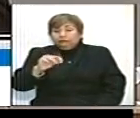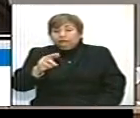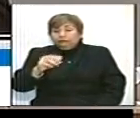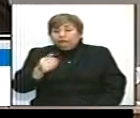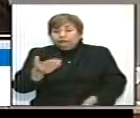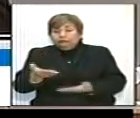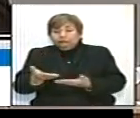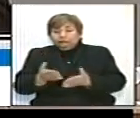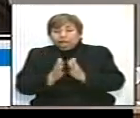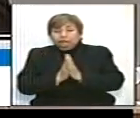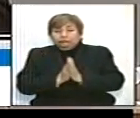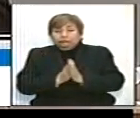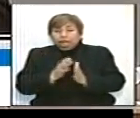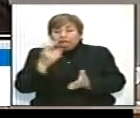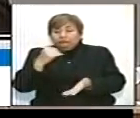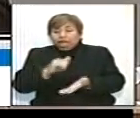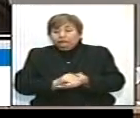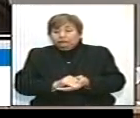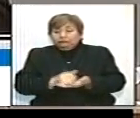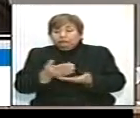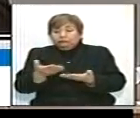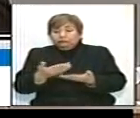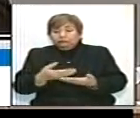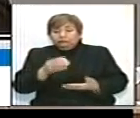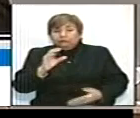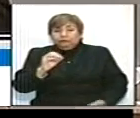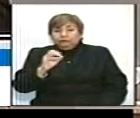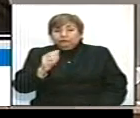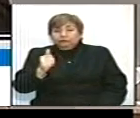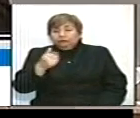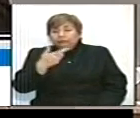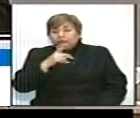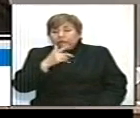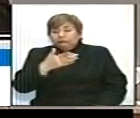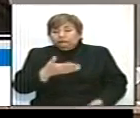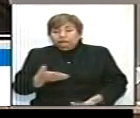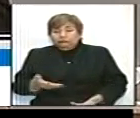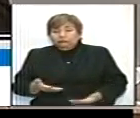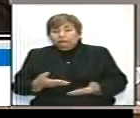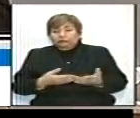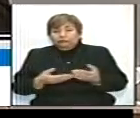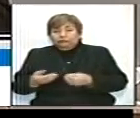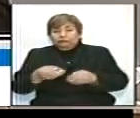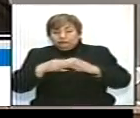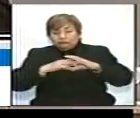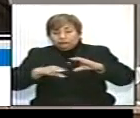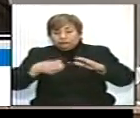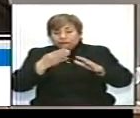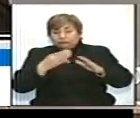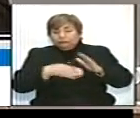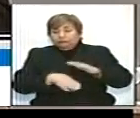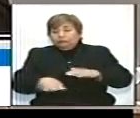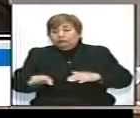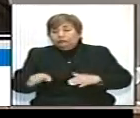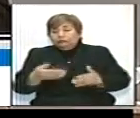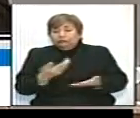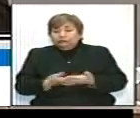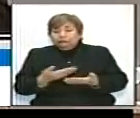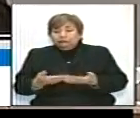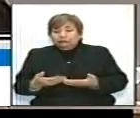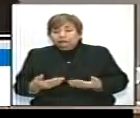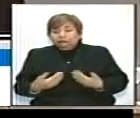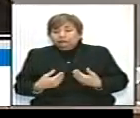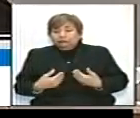autorización temporal para dotar al COAR Apurímac de los servicios de agua y desagüe, planta de tratamiento de